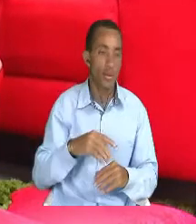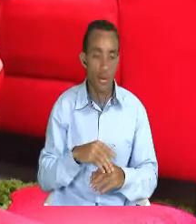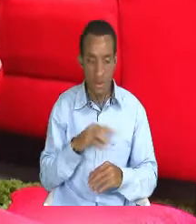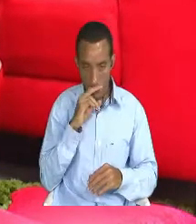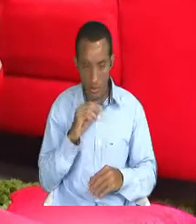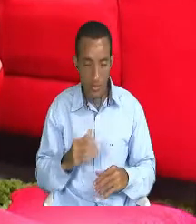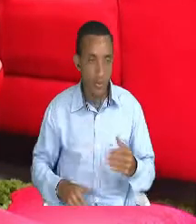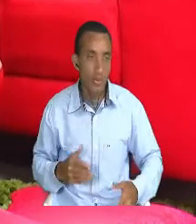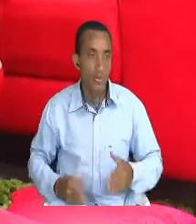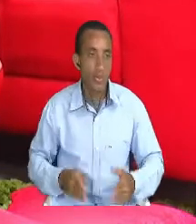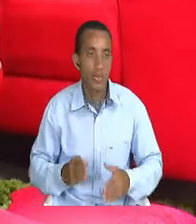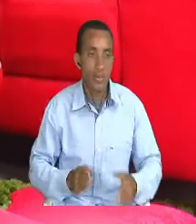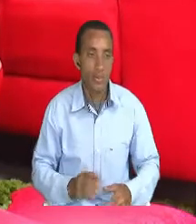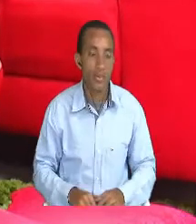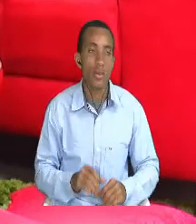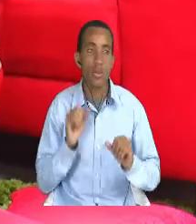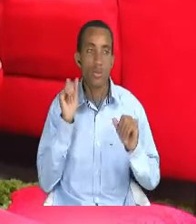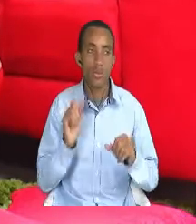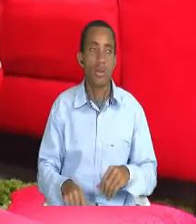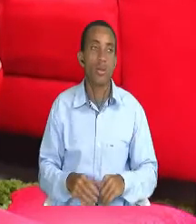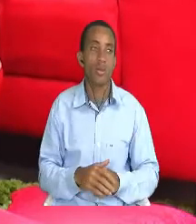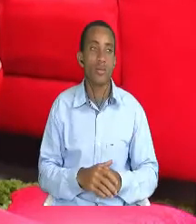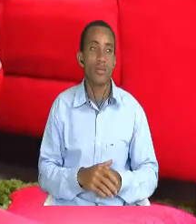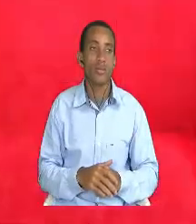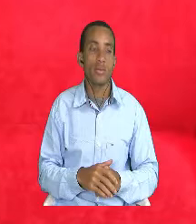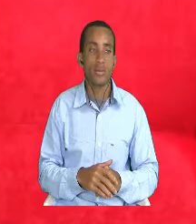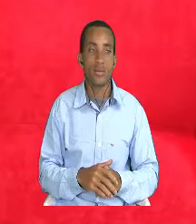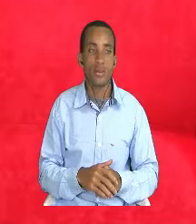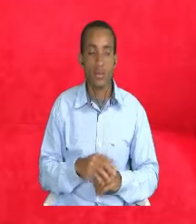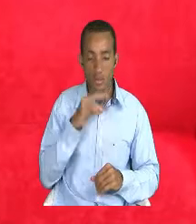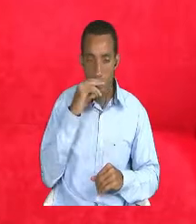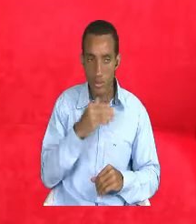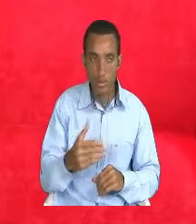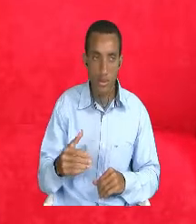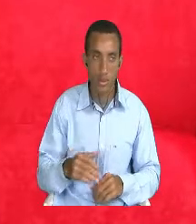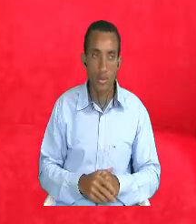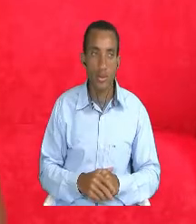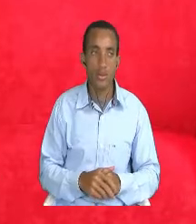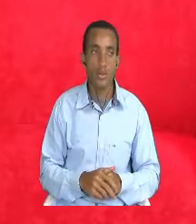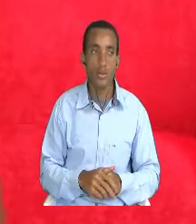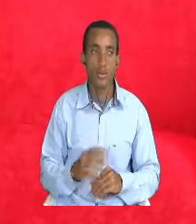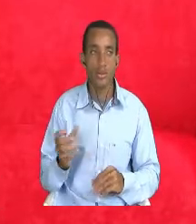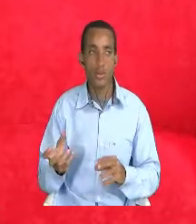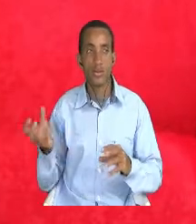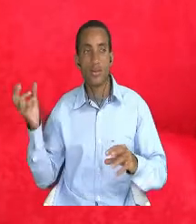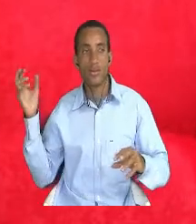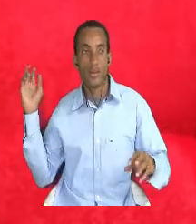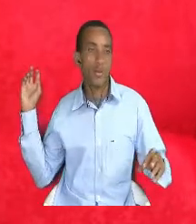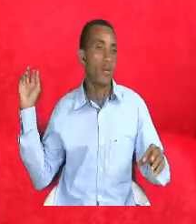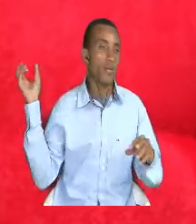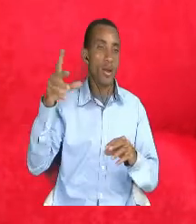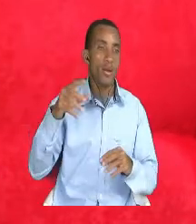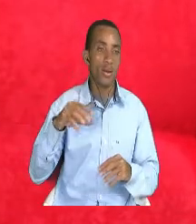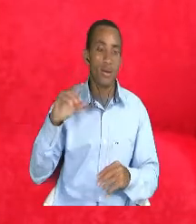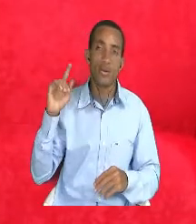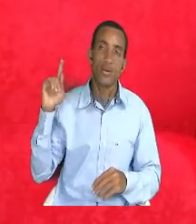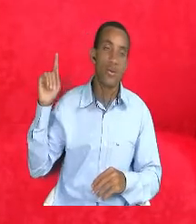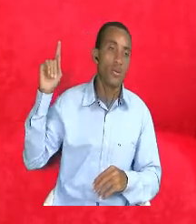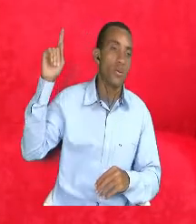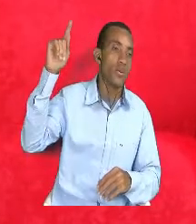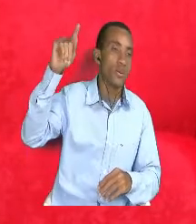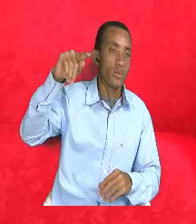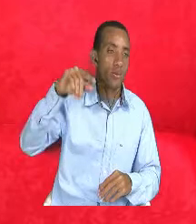rápido de un lugar a otro y dice, este es un prospecto atlético. Usted ve un niño que llega y coge una piedra y la lanza duro y dice, este es un futuro